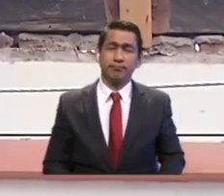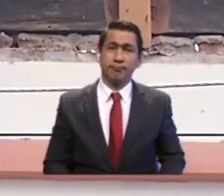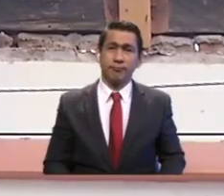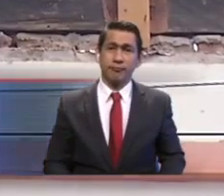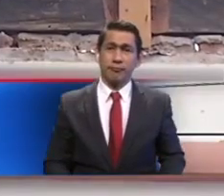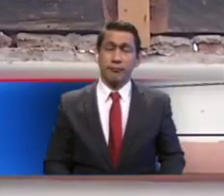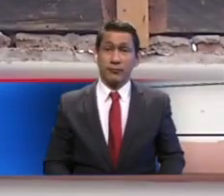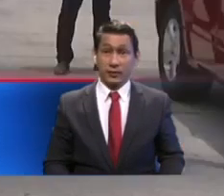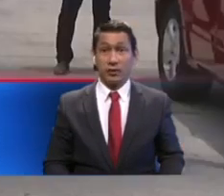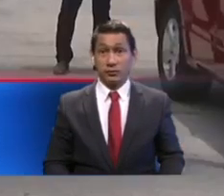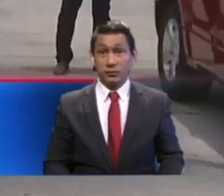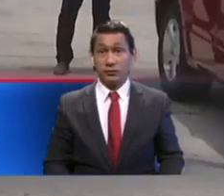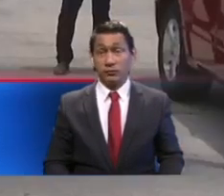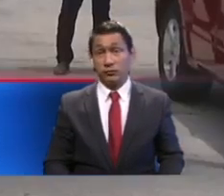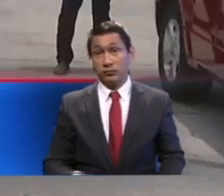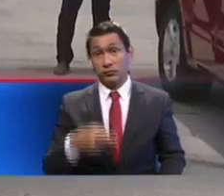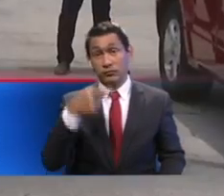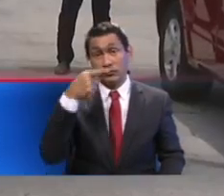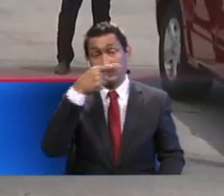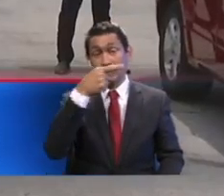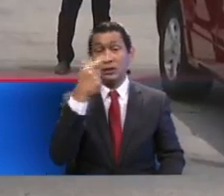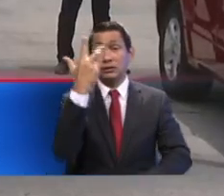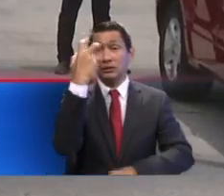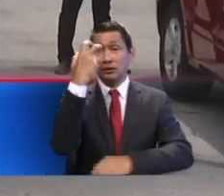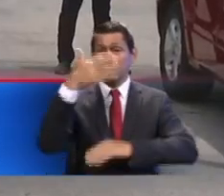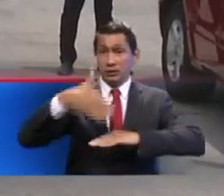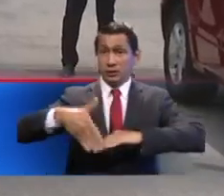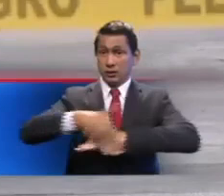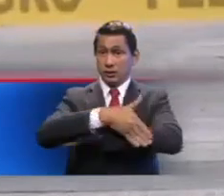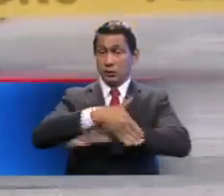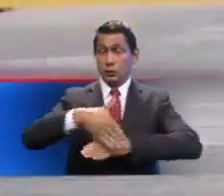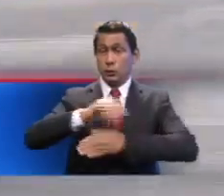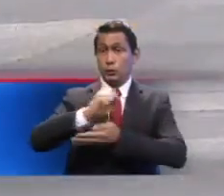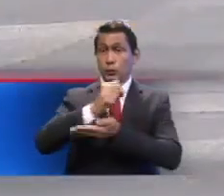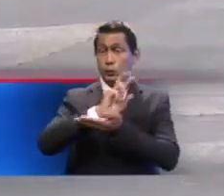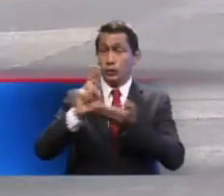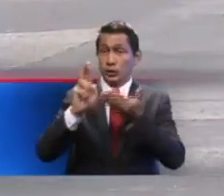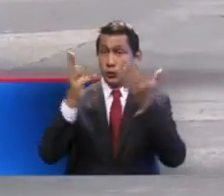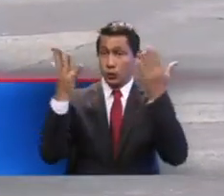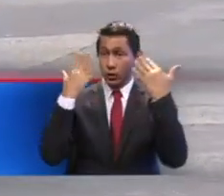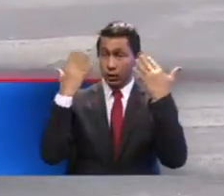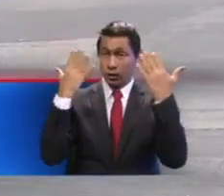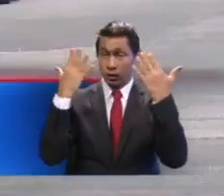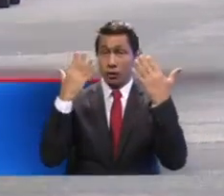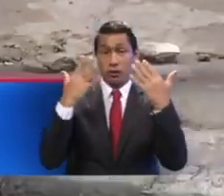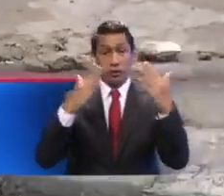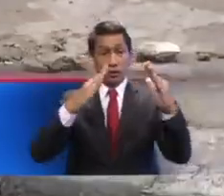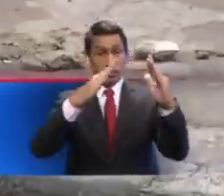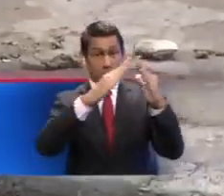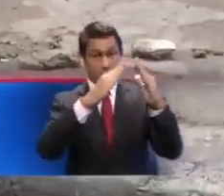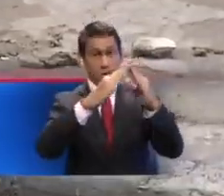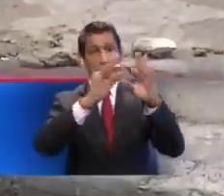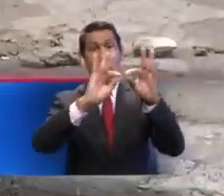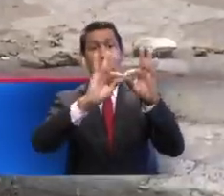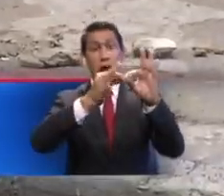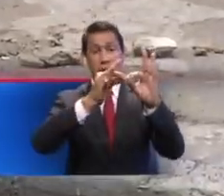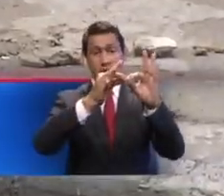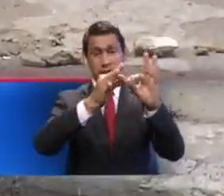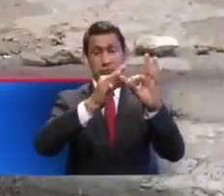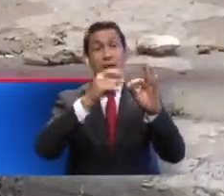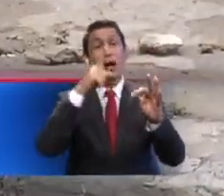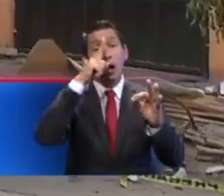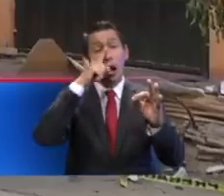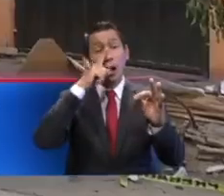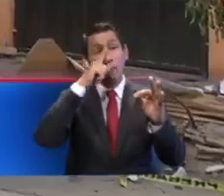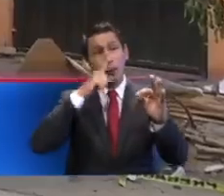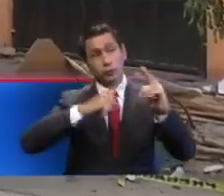El lamentable hecho se registró en las calles 13 y Letamendi, en el suroeste de Guayaquil. A un inmueble que iba a ser reparado por daños